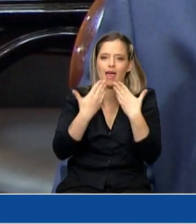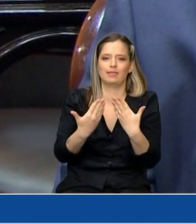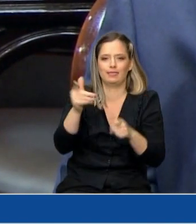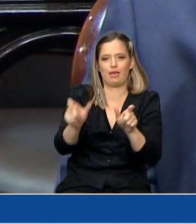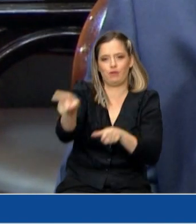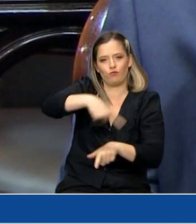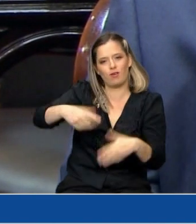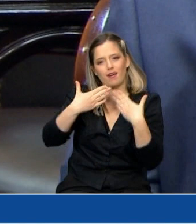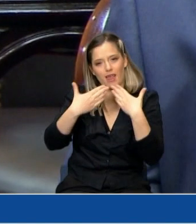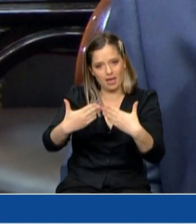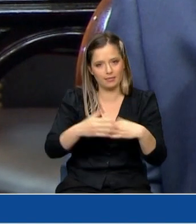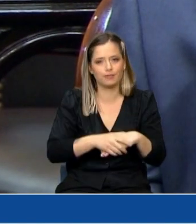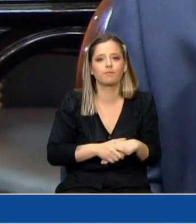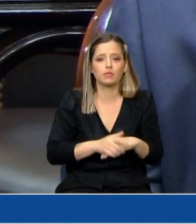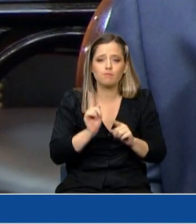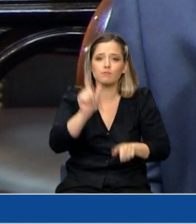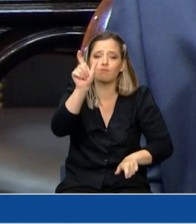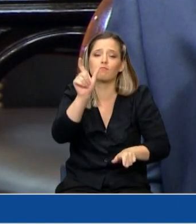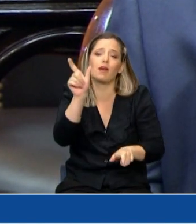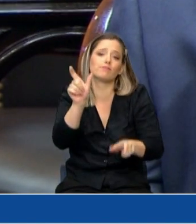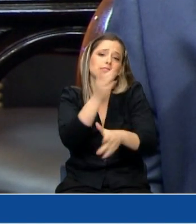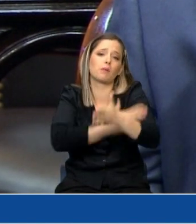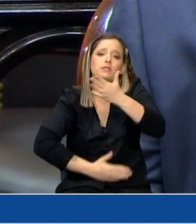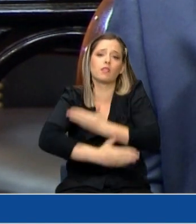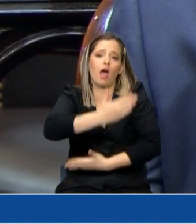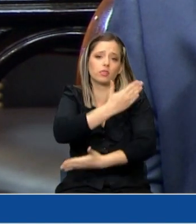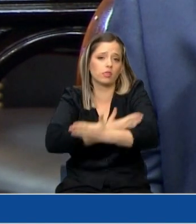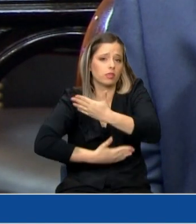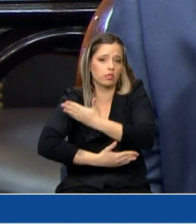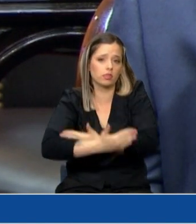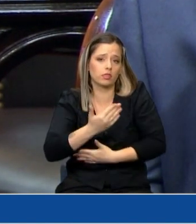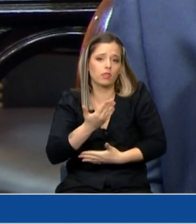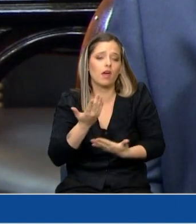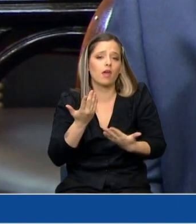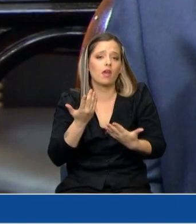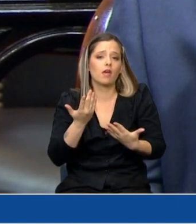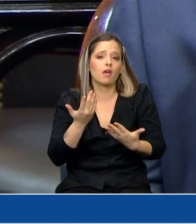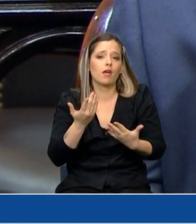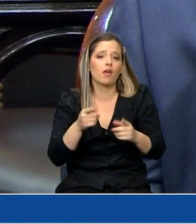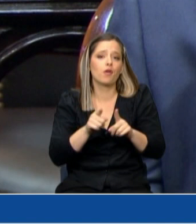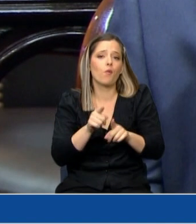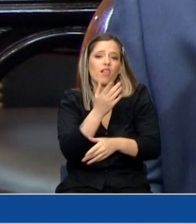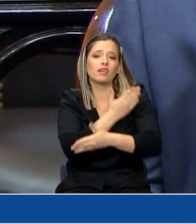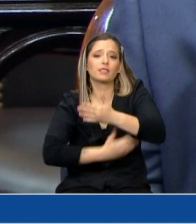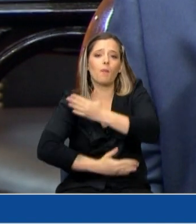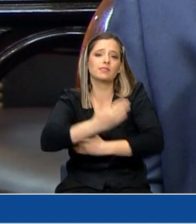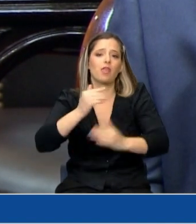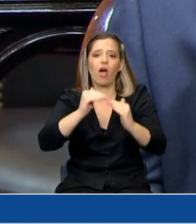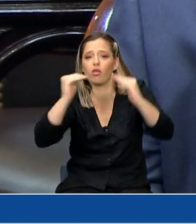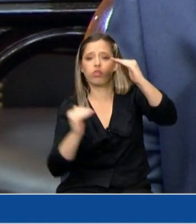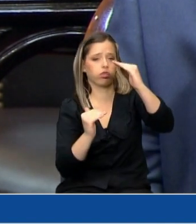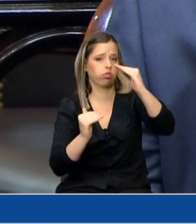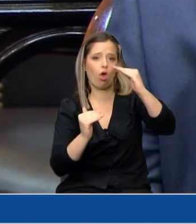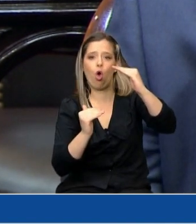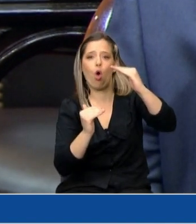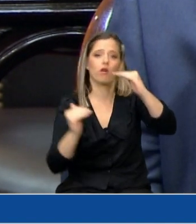porque la discapacidad no es que haya una escala inferior o una